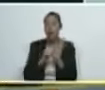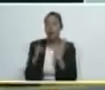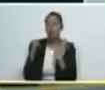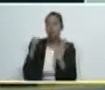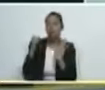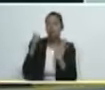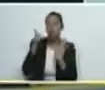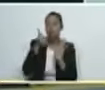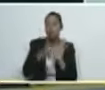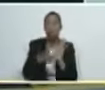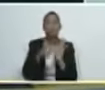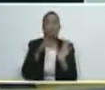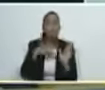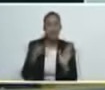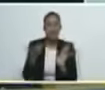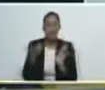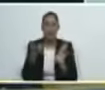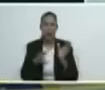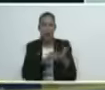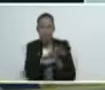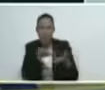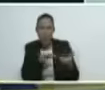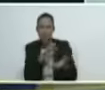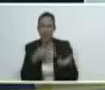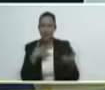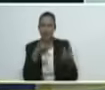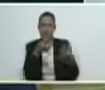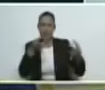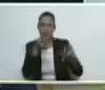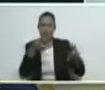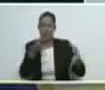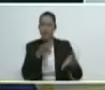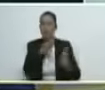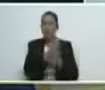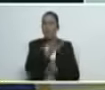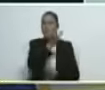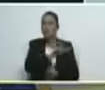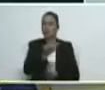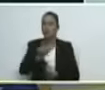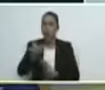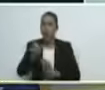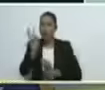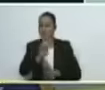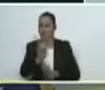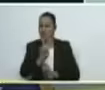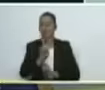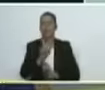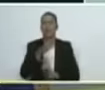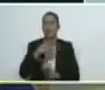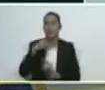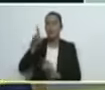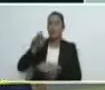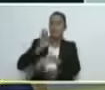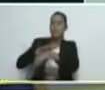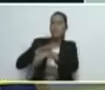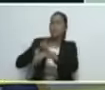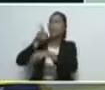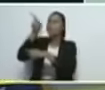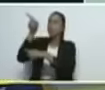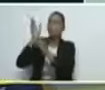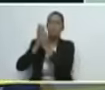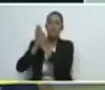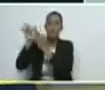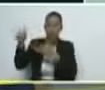a buscar la violencia, la guerra civil, la guarimba, a pedir sanciones contra la sociedad y la